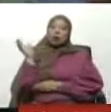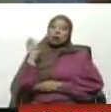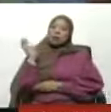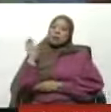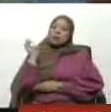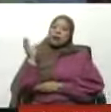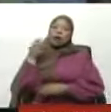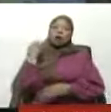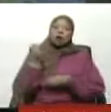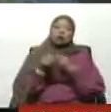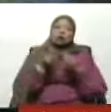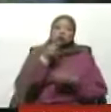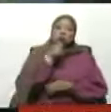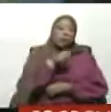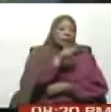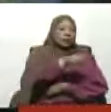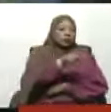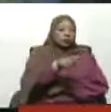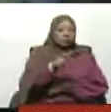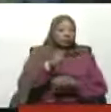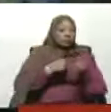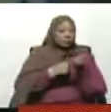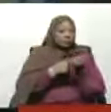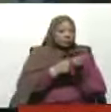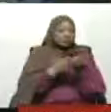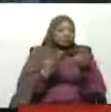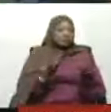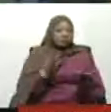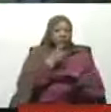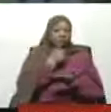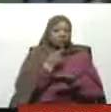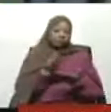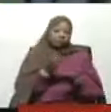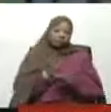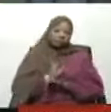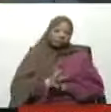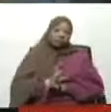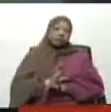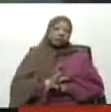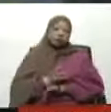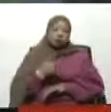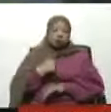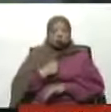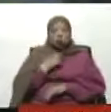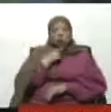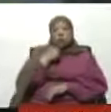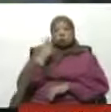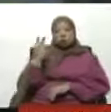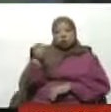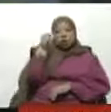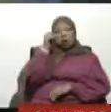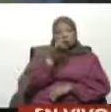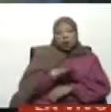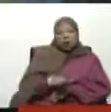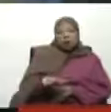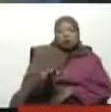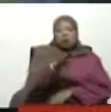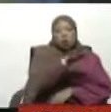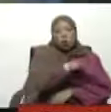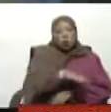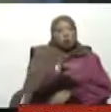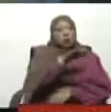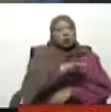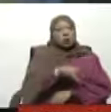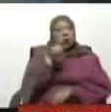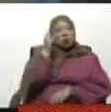que son muy buenas, presidente, y que yo le quiero, como vocero del pueblo, soy un vocero, y el día